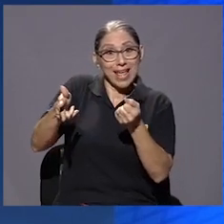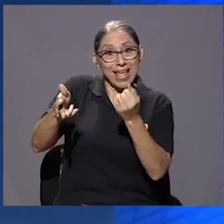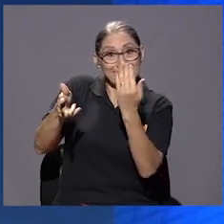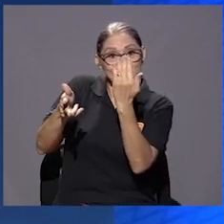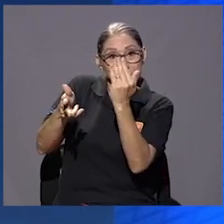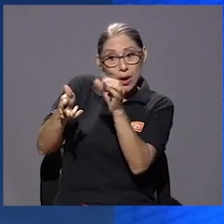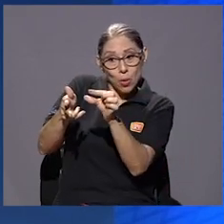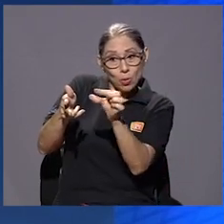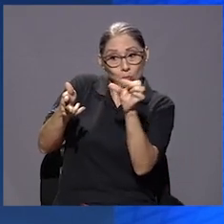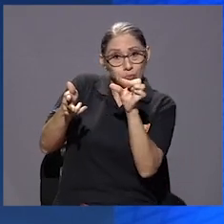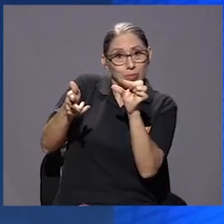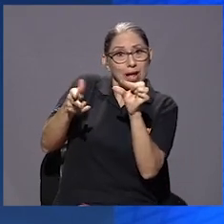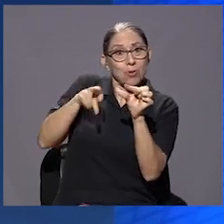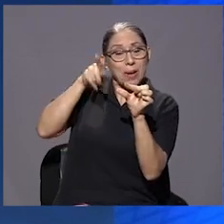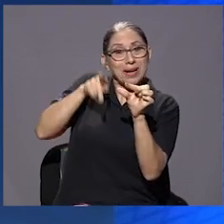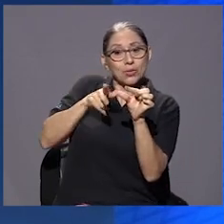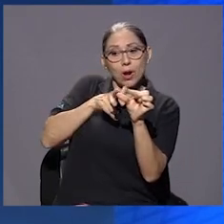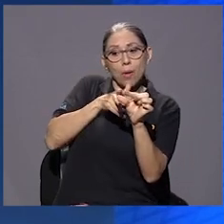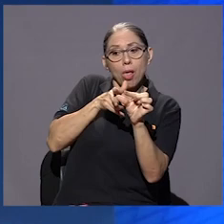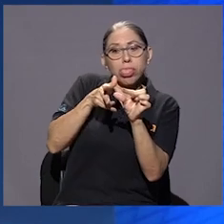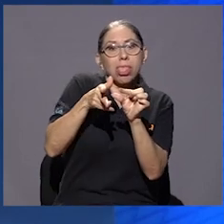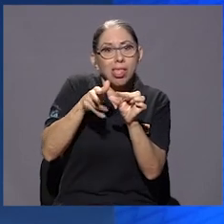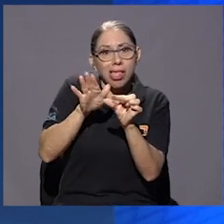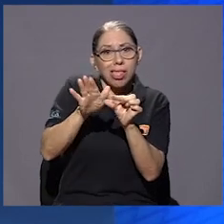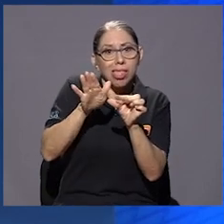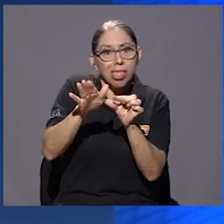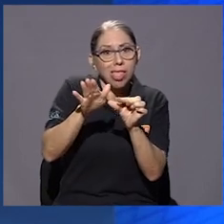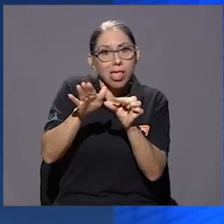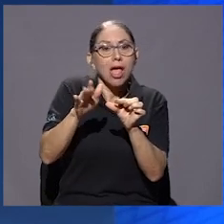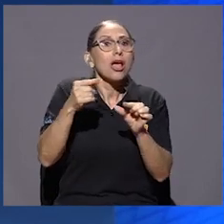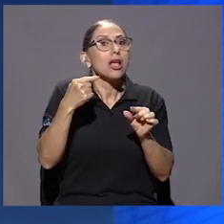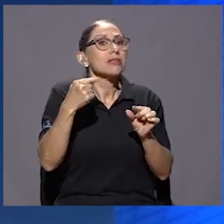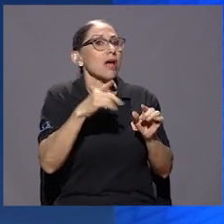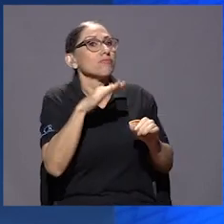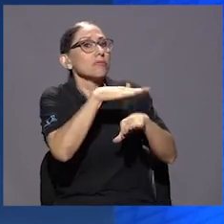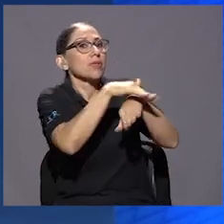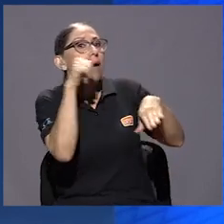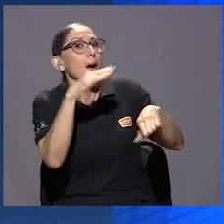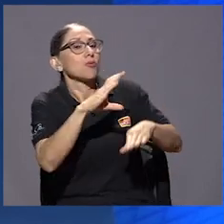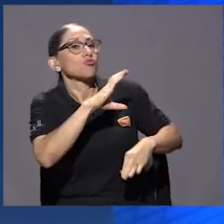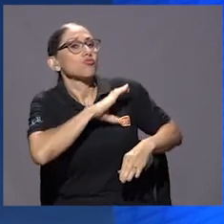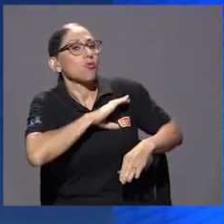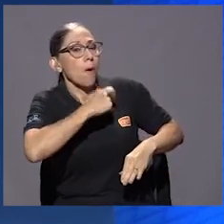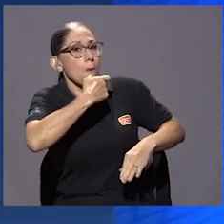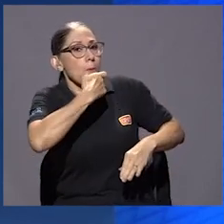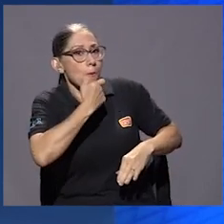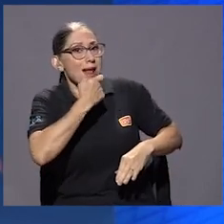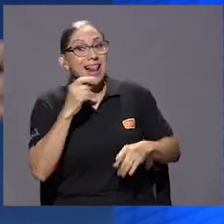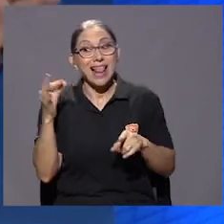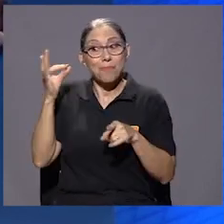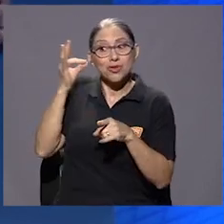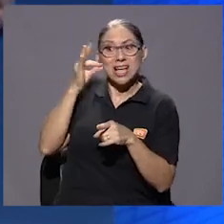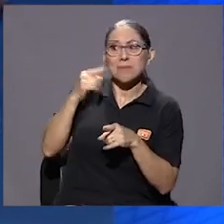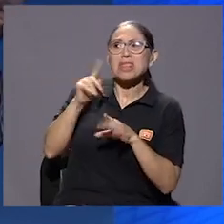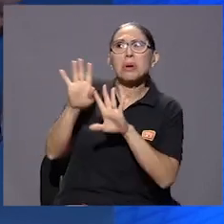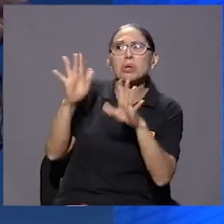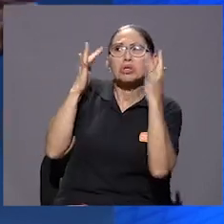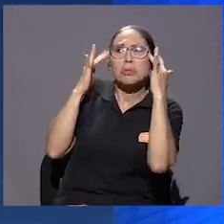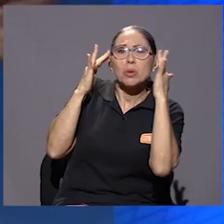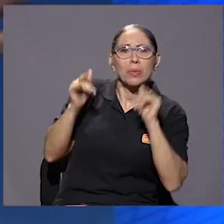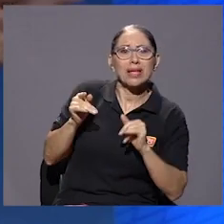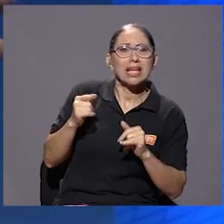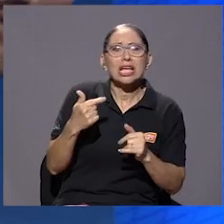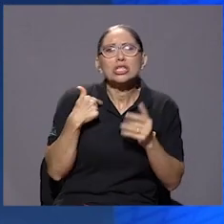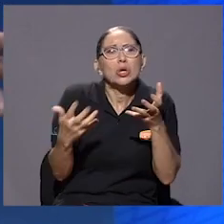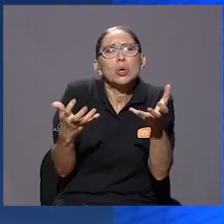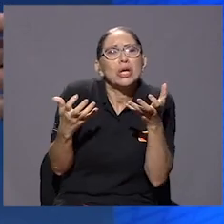seguridad y tránsito y cuando llegué la muchacha me dijo que no me preocupara, que ella se hacía cargo de todo y en algún momento de la conversación me dice, yo no